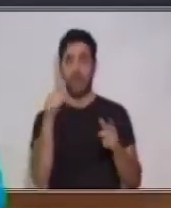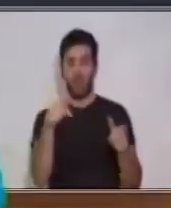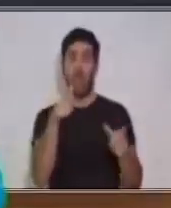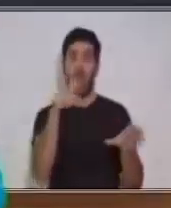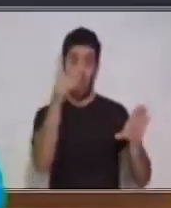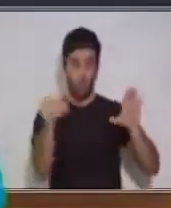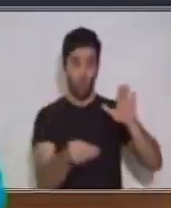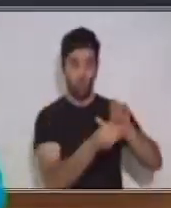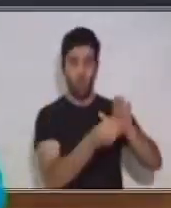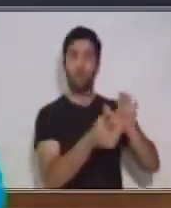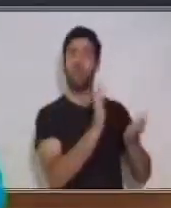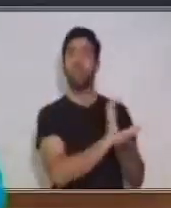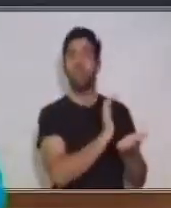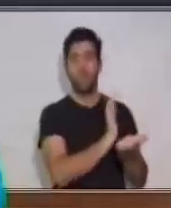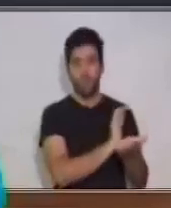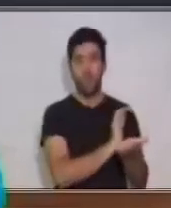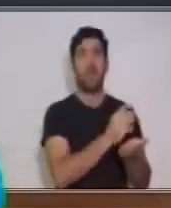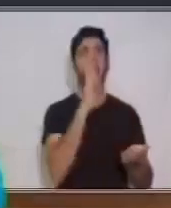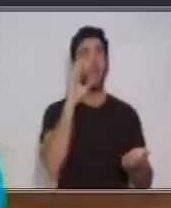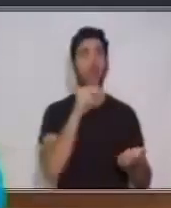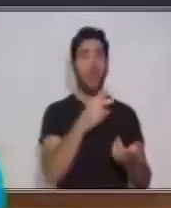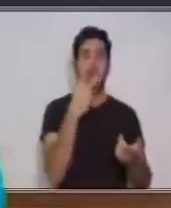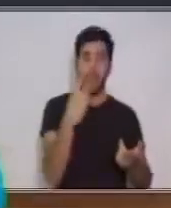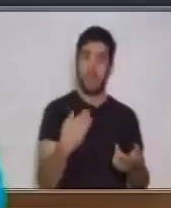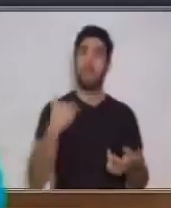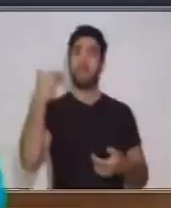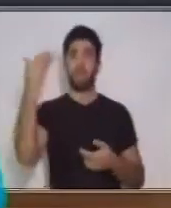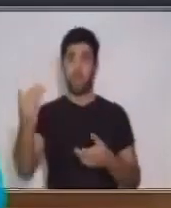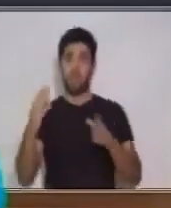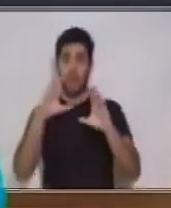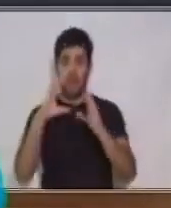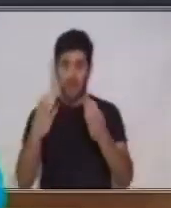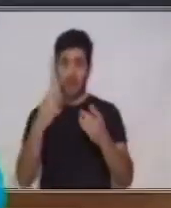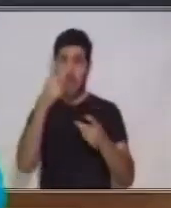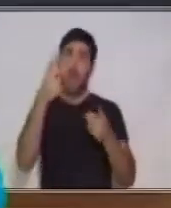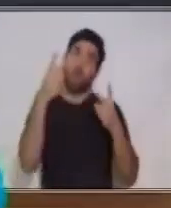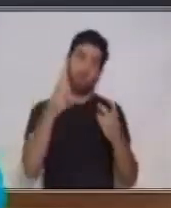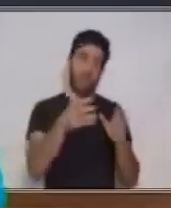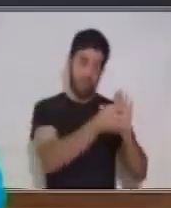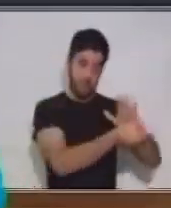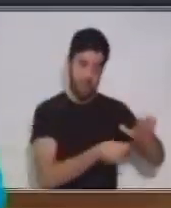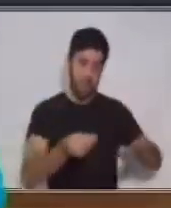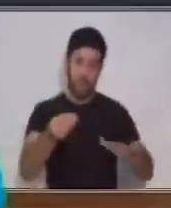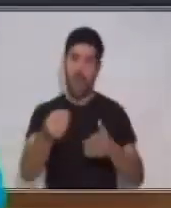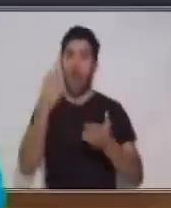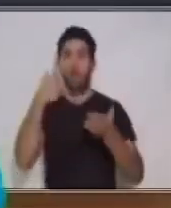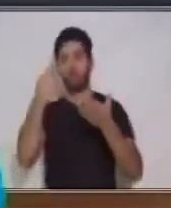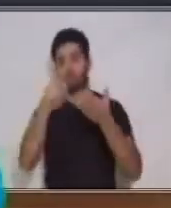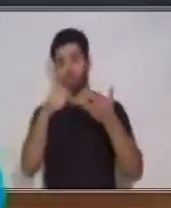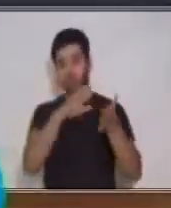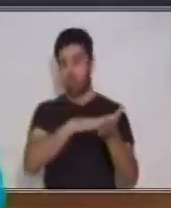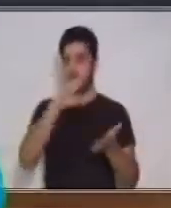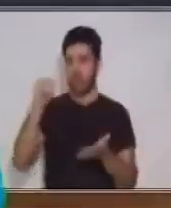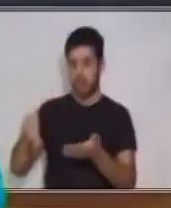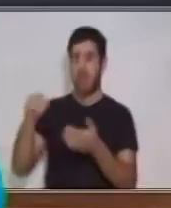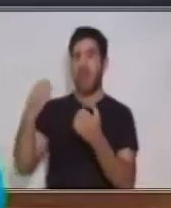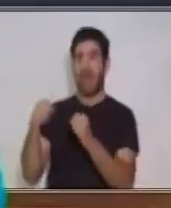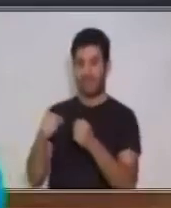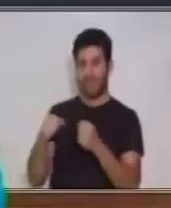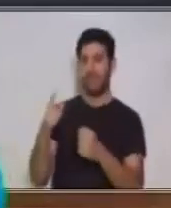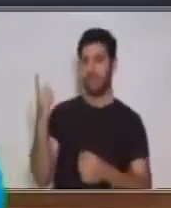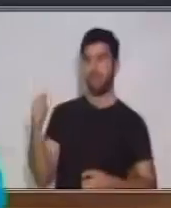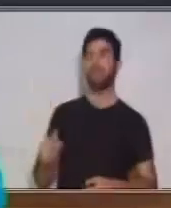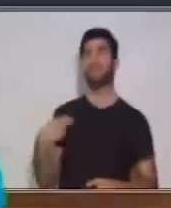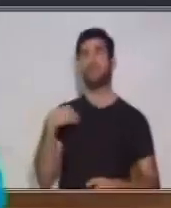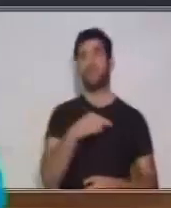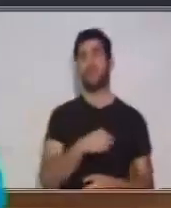clases, porque trabajaremos con los datos que tabulemos el día de hoy. Entonces, con esto